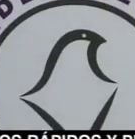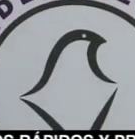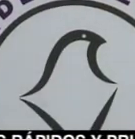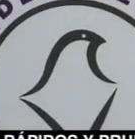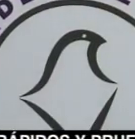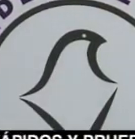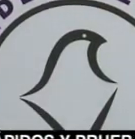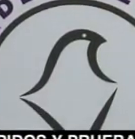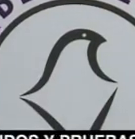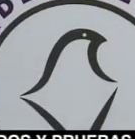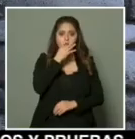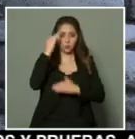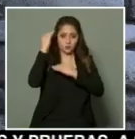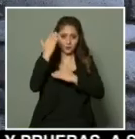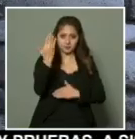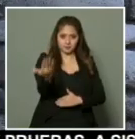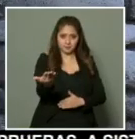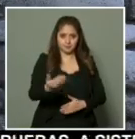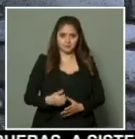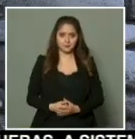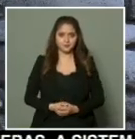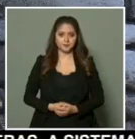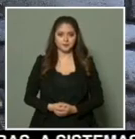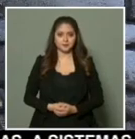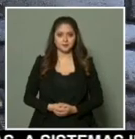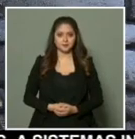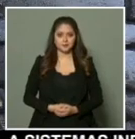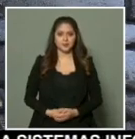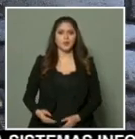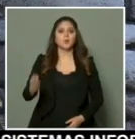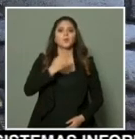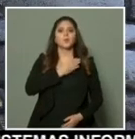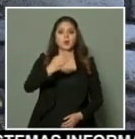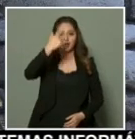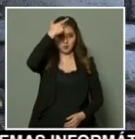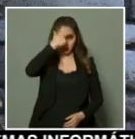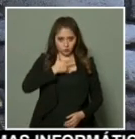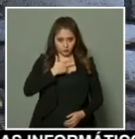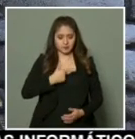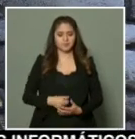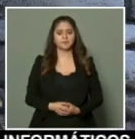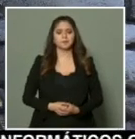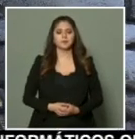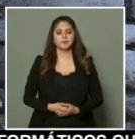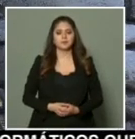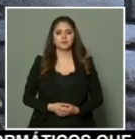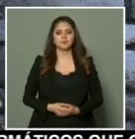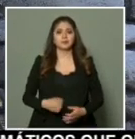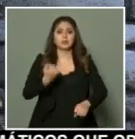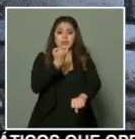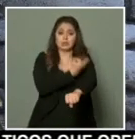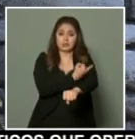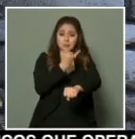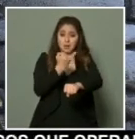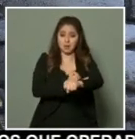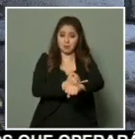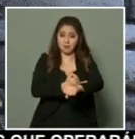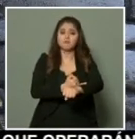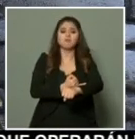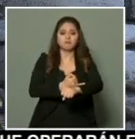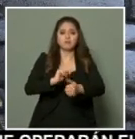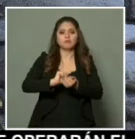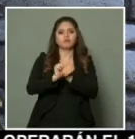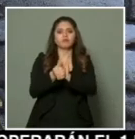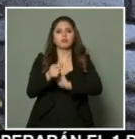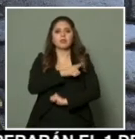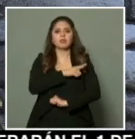la conclusión del acuaférico. Dijo que es un proyecto muy costoso y que el recurso que ahí se destine podría ser utilizado en el